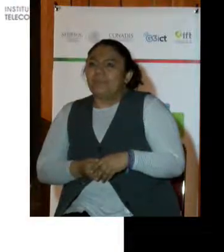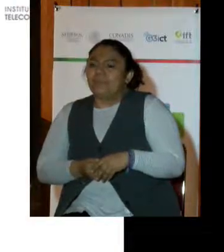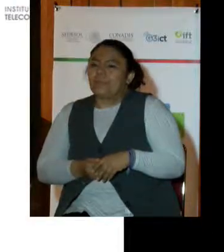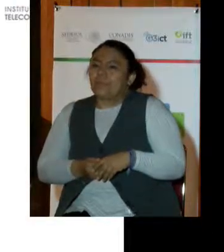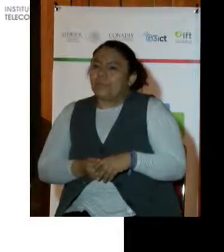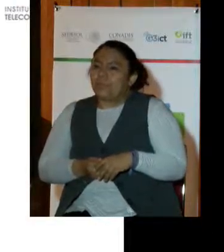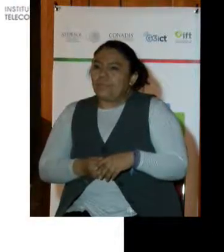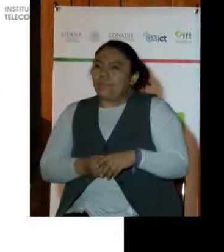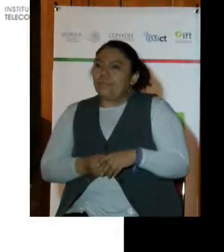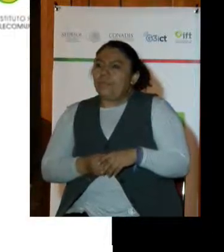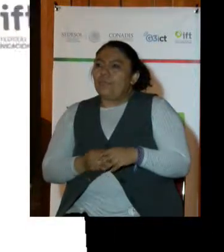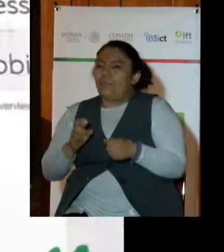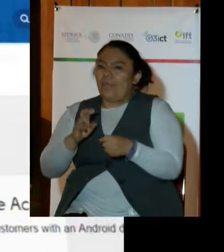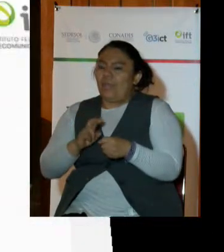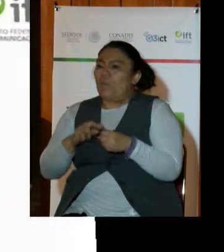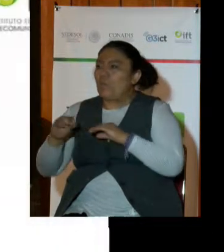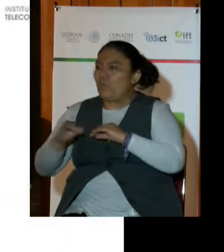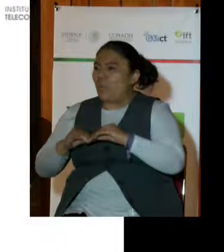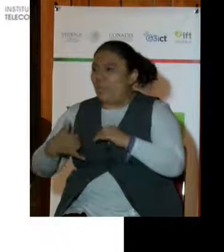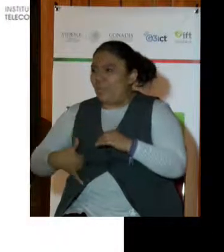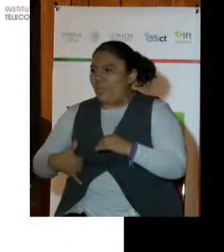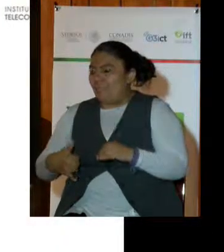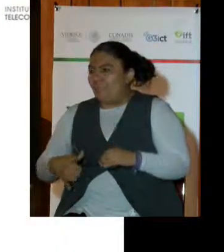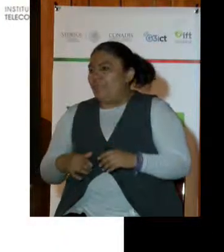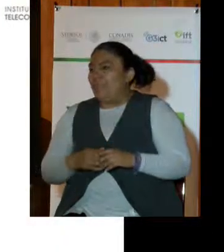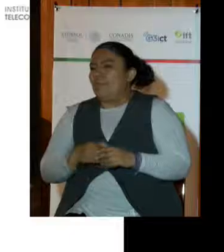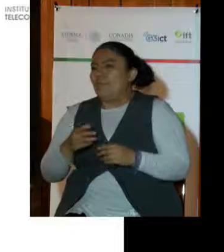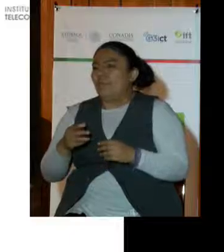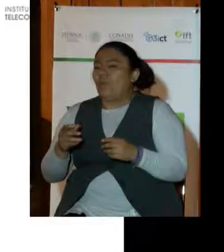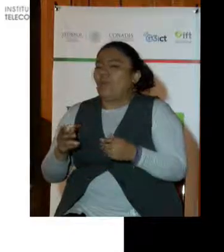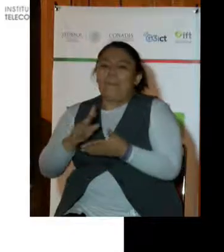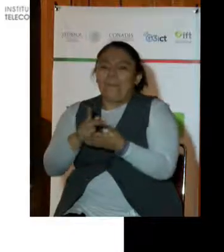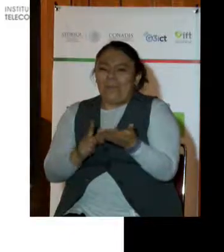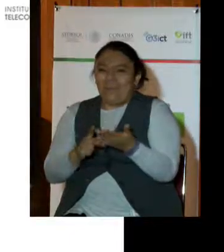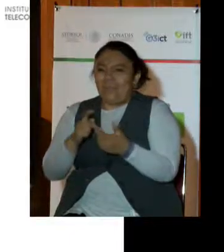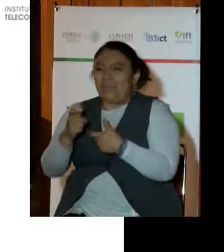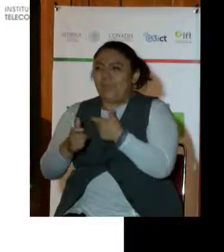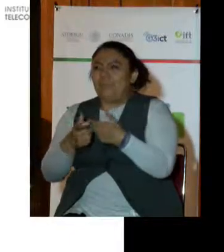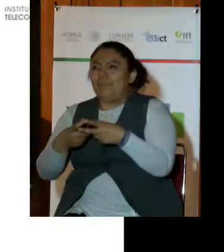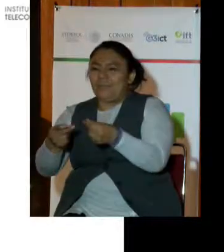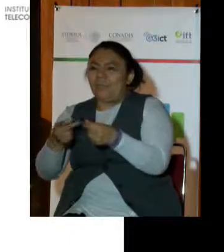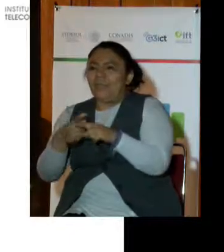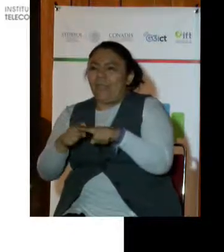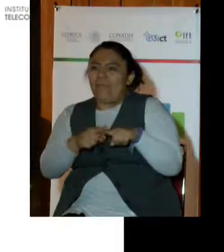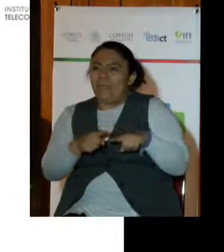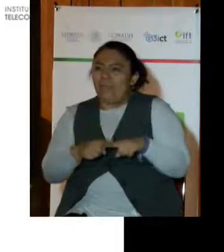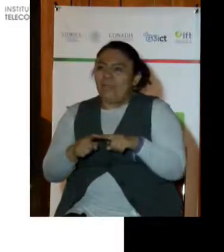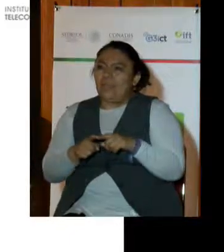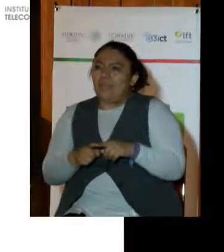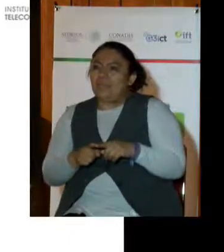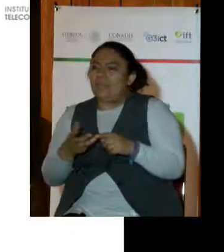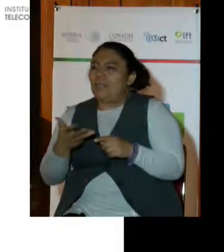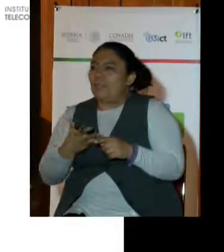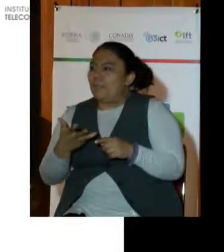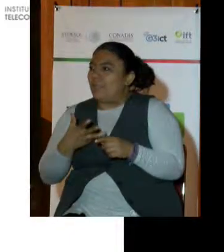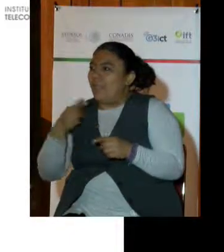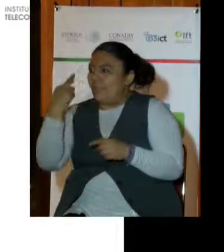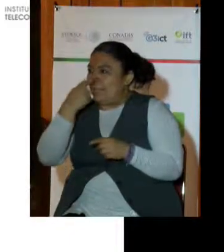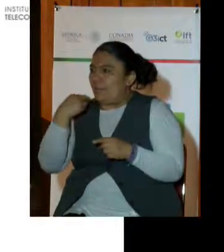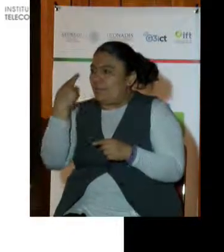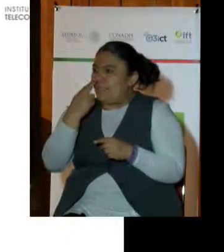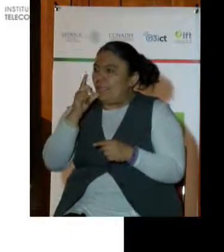en los equipos terminales móviles, pero son tarifas y planes con una tarifa diferente. Habrá que analizar eso